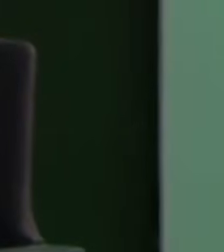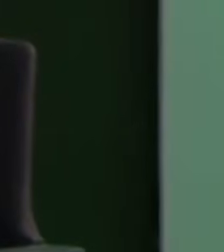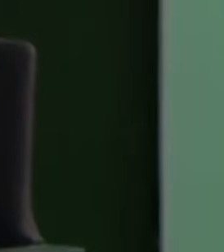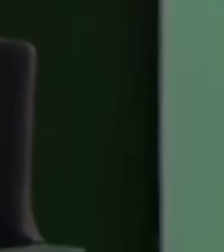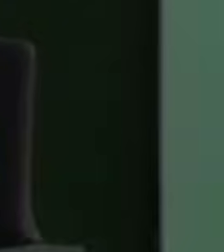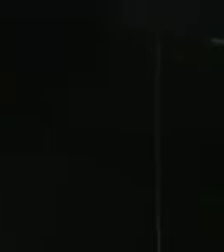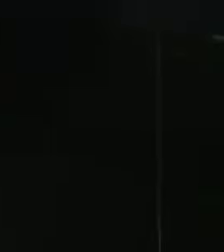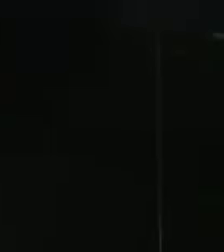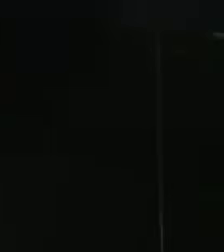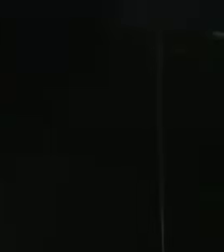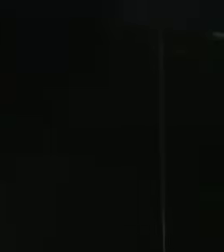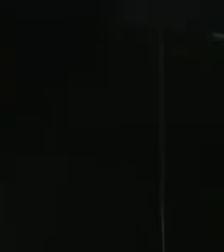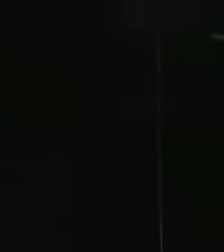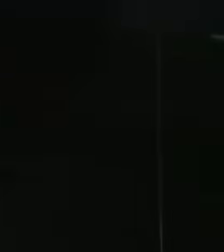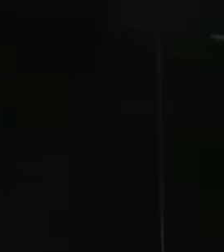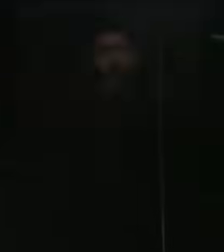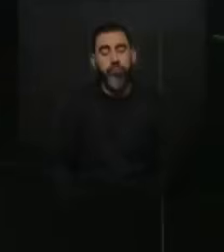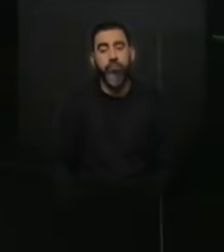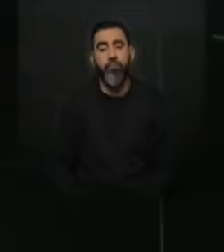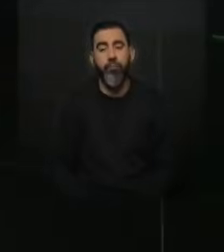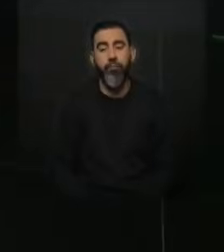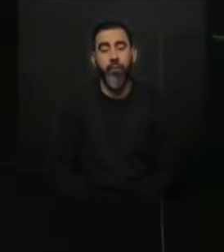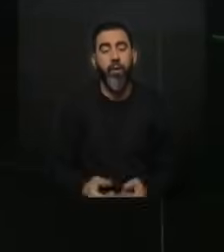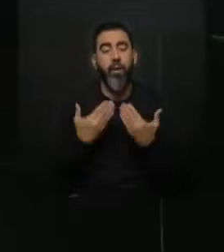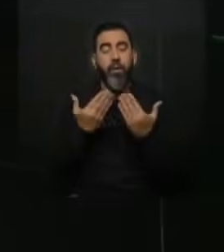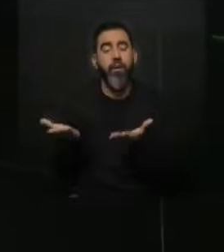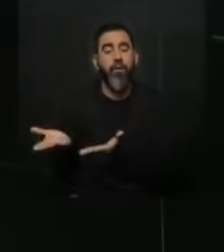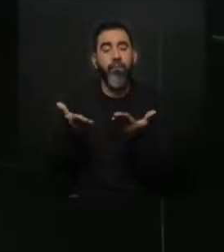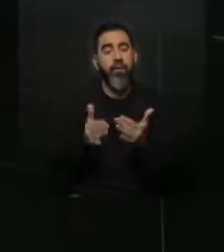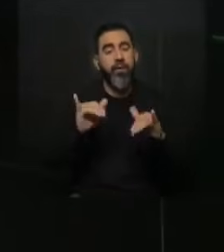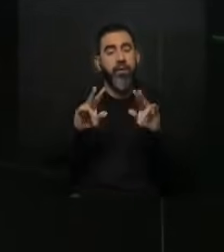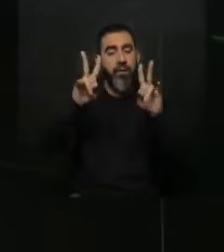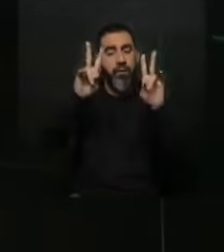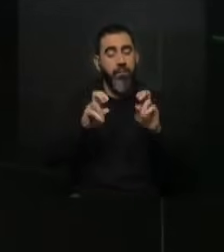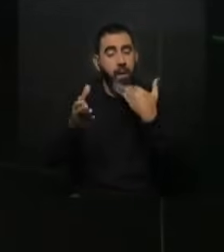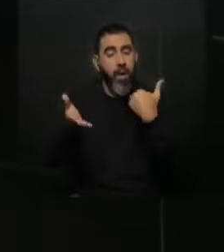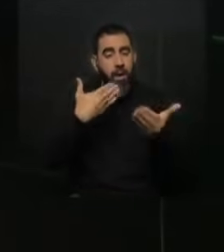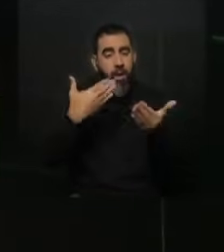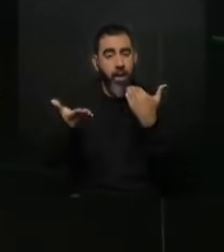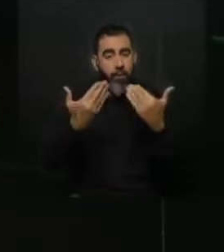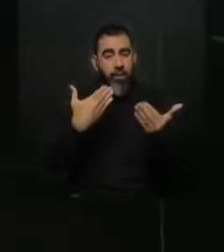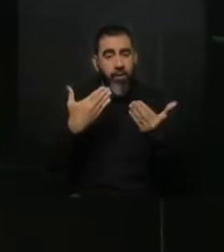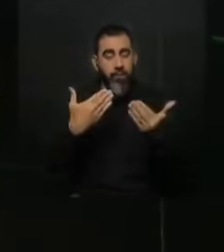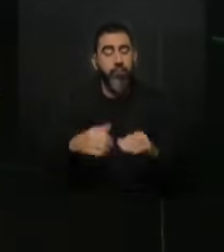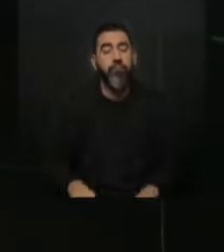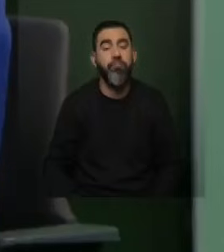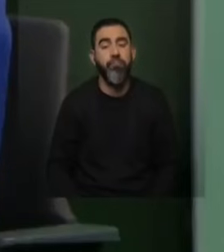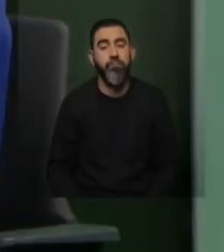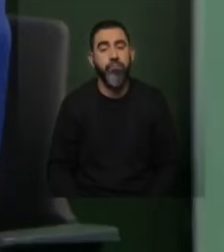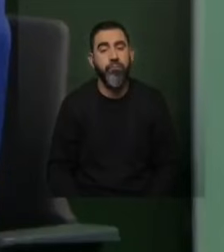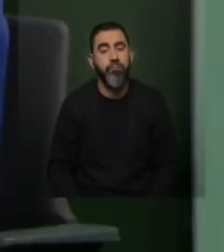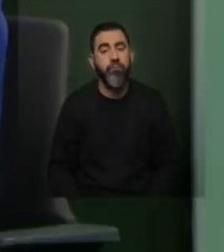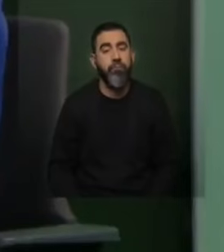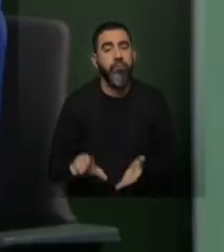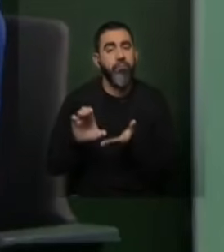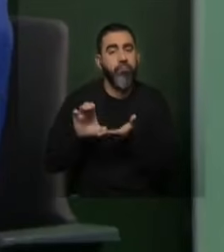amplio Mariano tuchi cómo le va buen día cómo anda Buenos días gracias por la invitación ya introdujimos el tema hablamos largo y tendido de lo que es